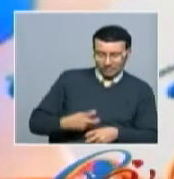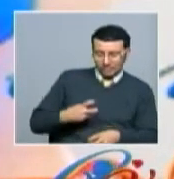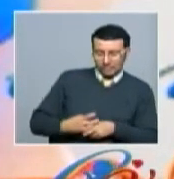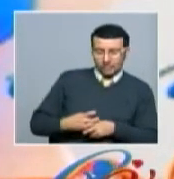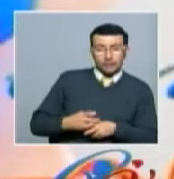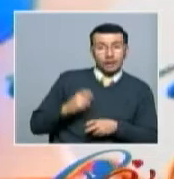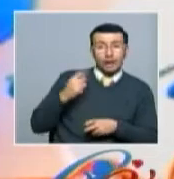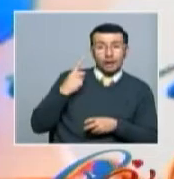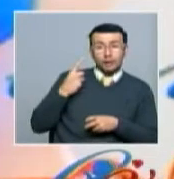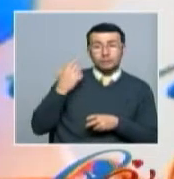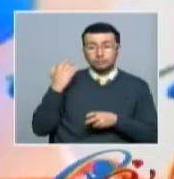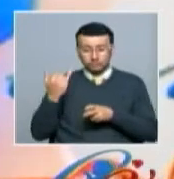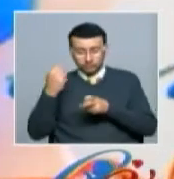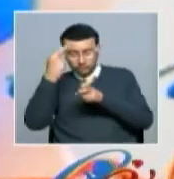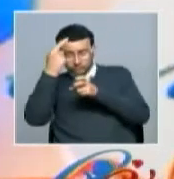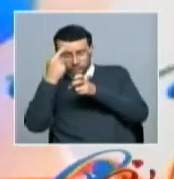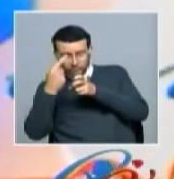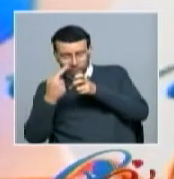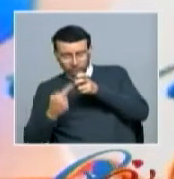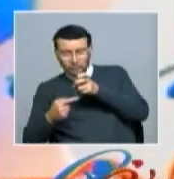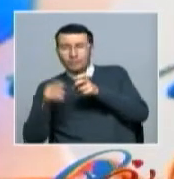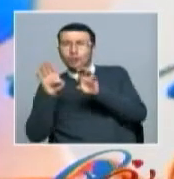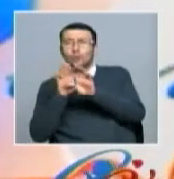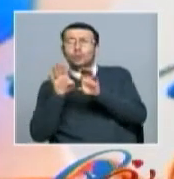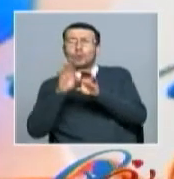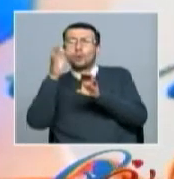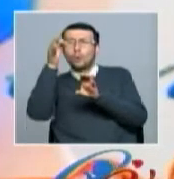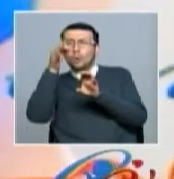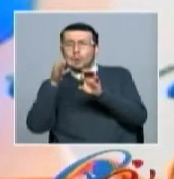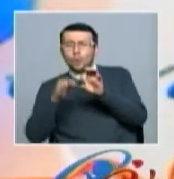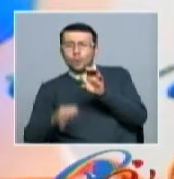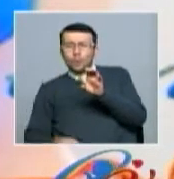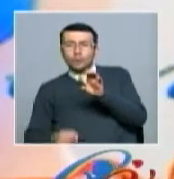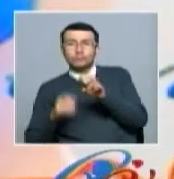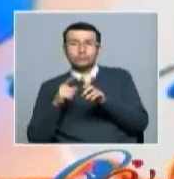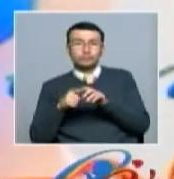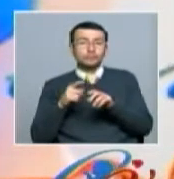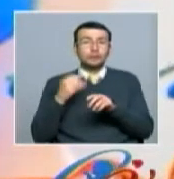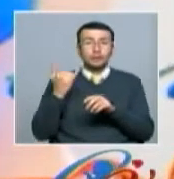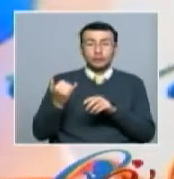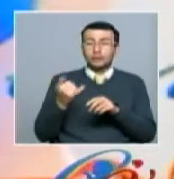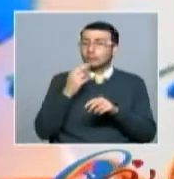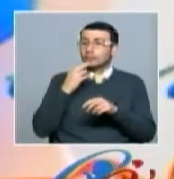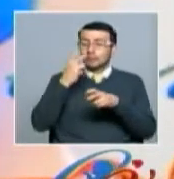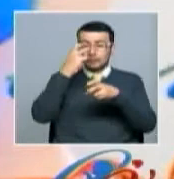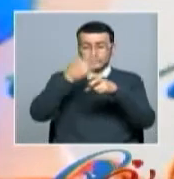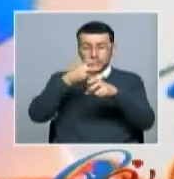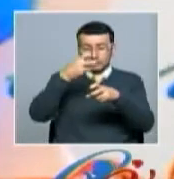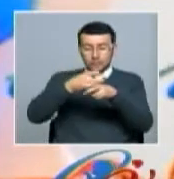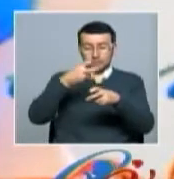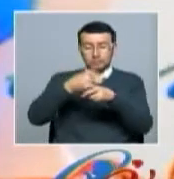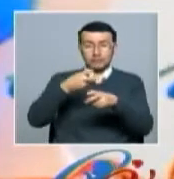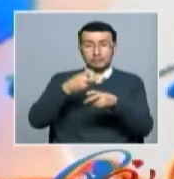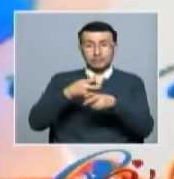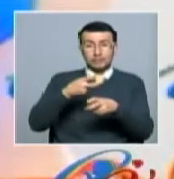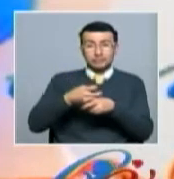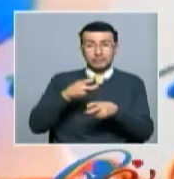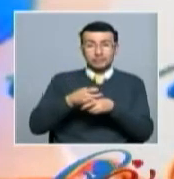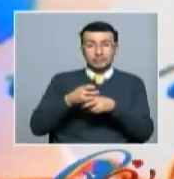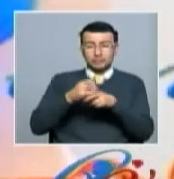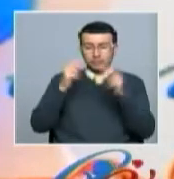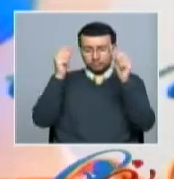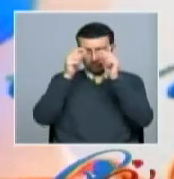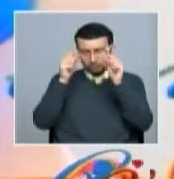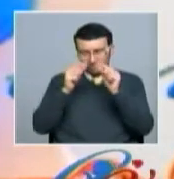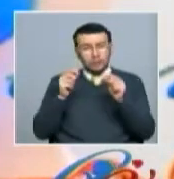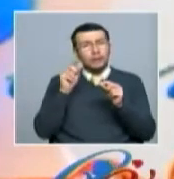lateralmente hay un agujero que se llama intervertebral o agujero de conjunción, que está entre las escotaduras de las vértebras que están arriba y abajo, y los ahí